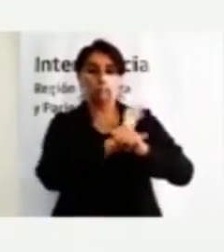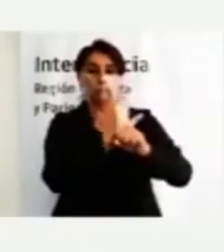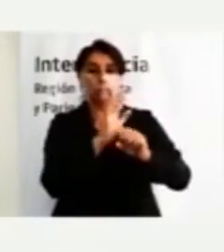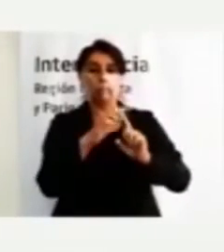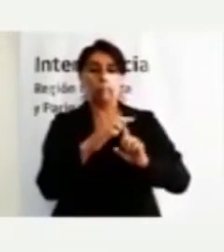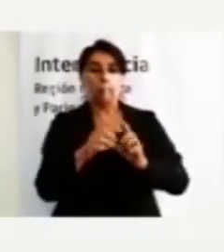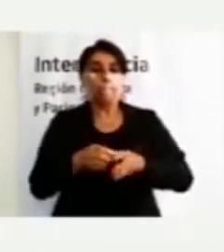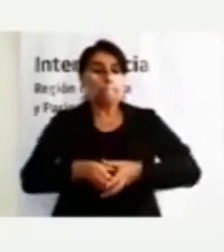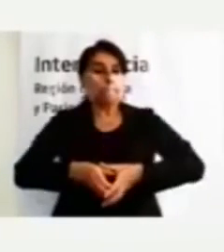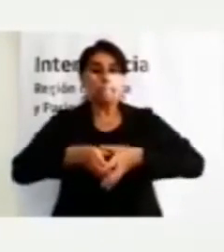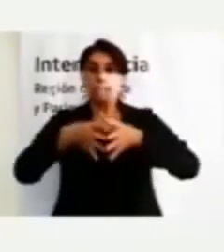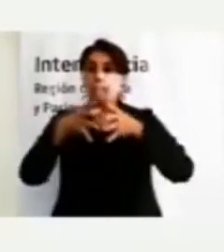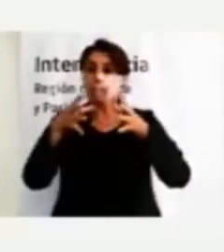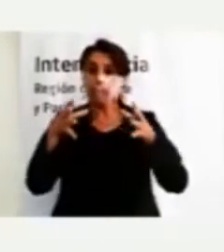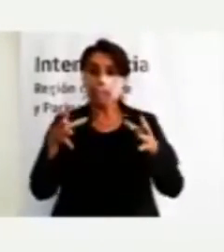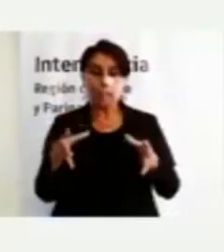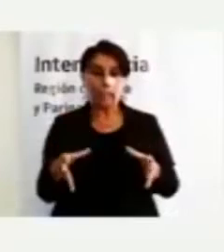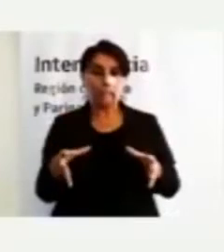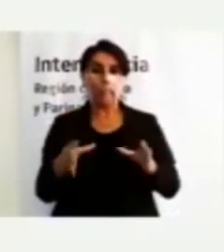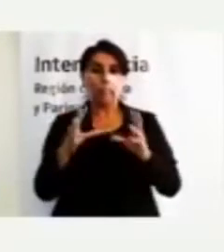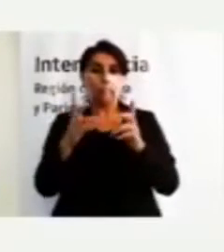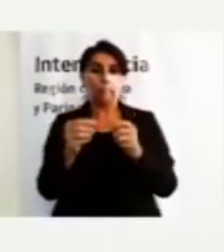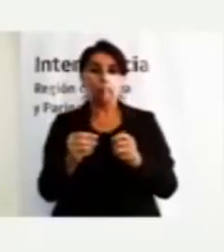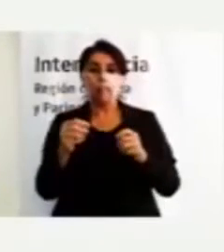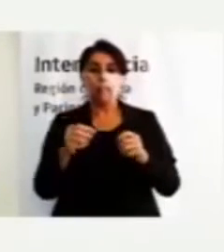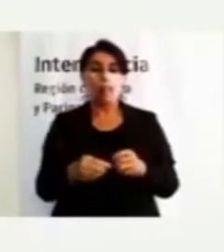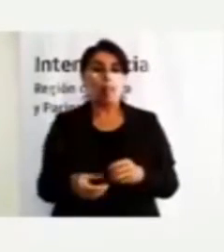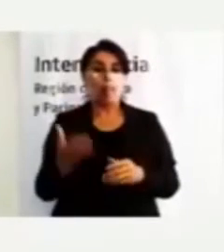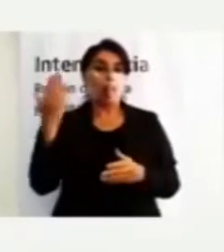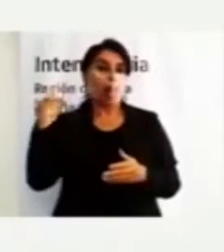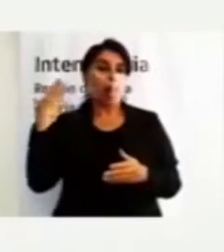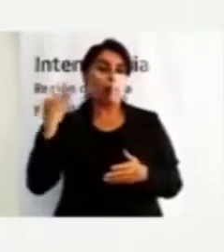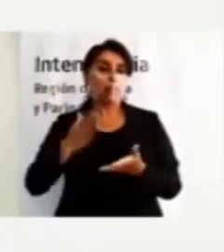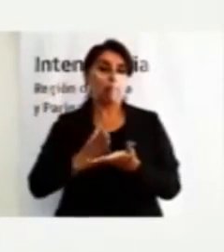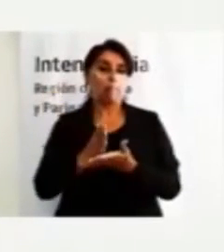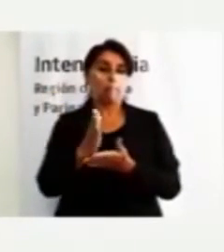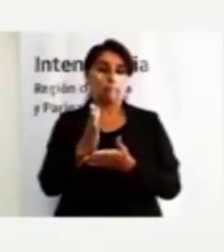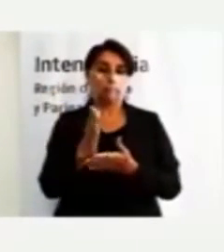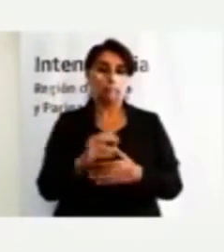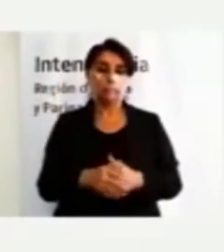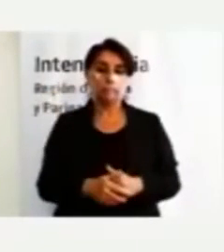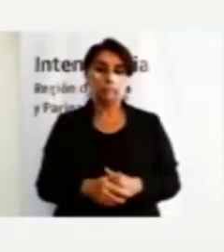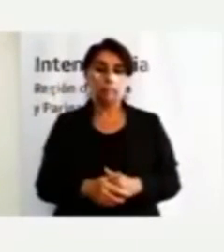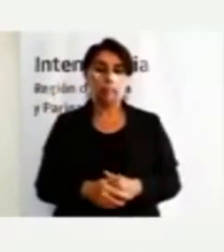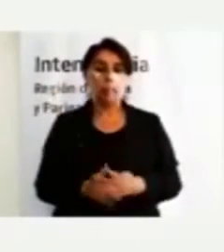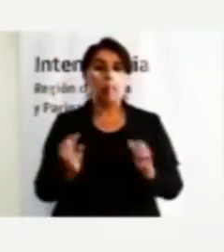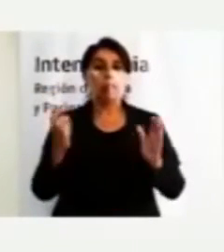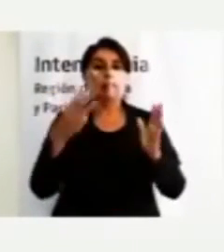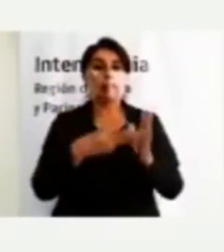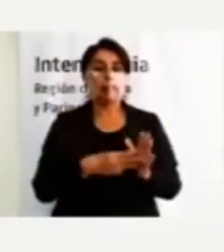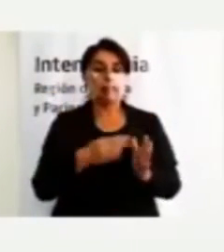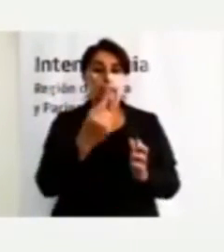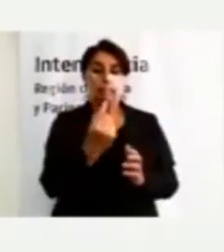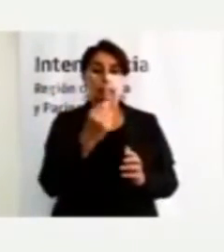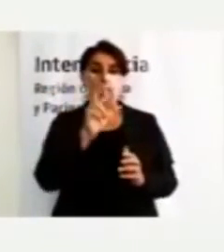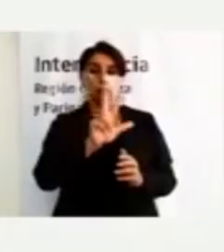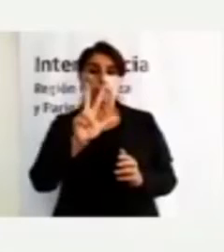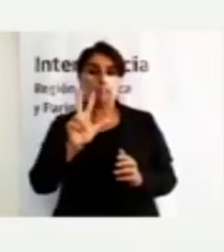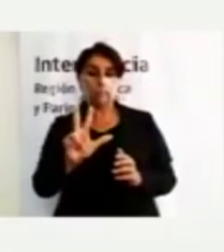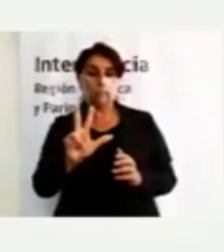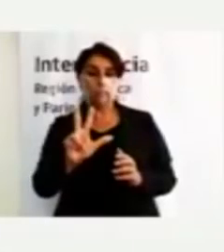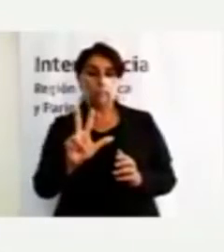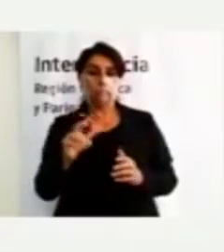que hemos anunciado desde que se anunció el primer caso. Tenemos 3.188